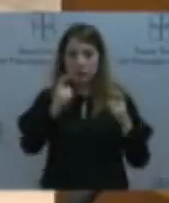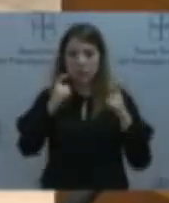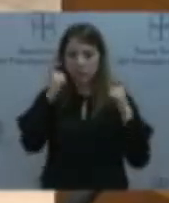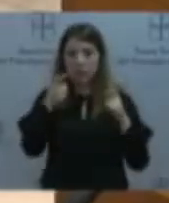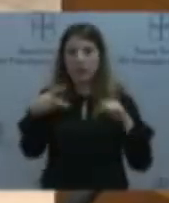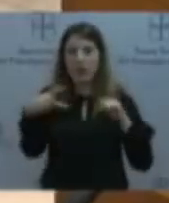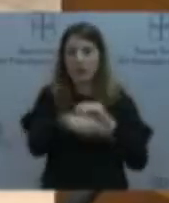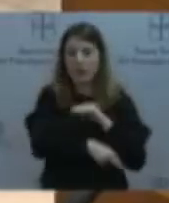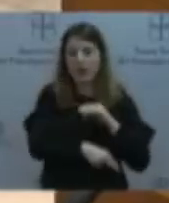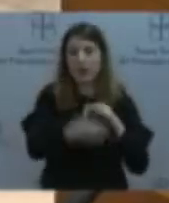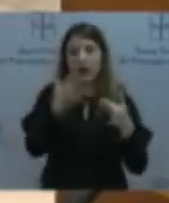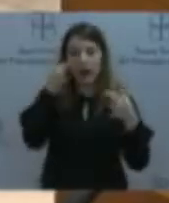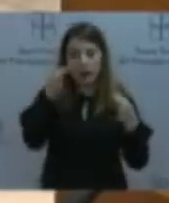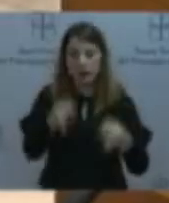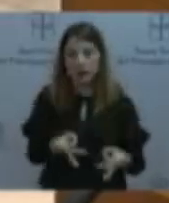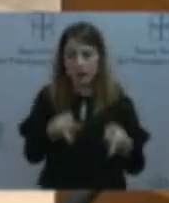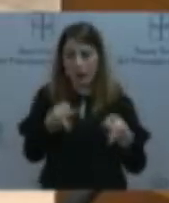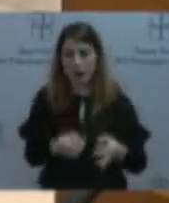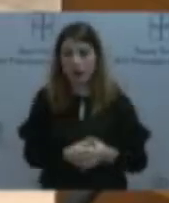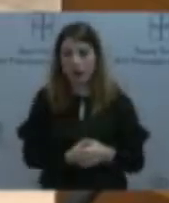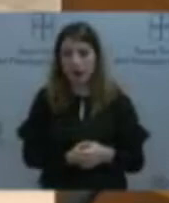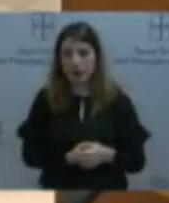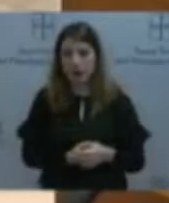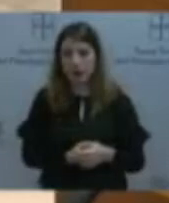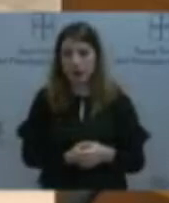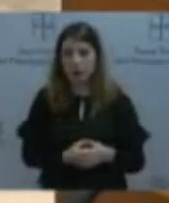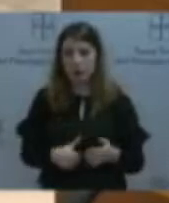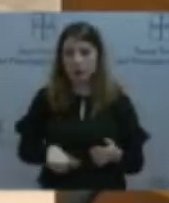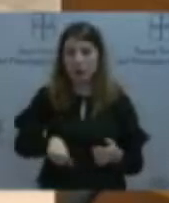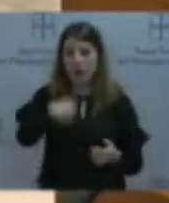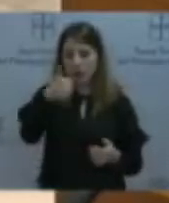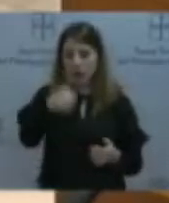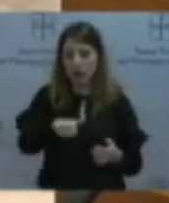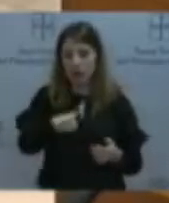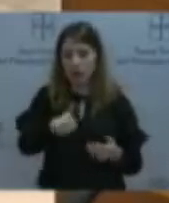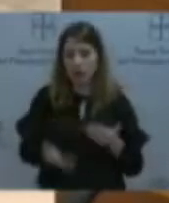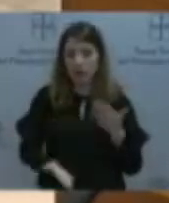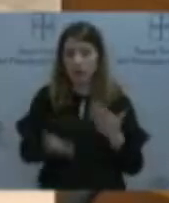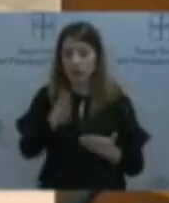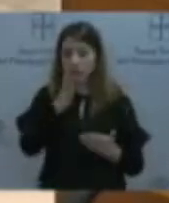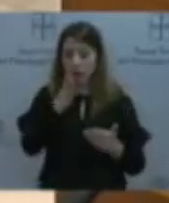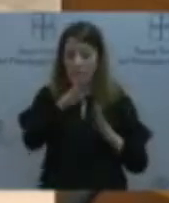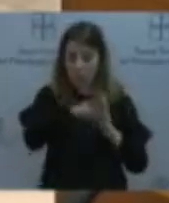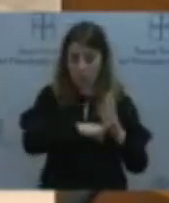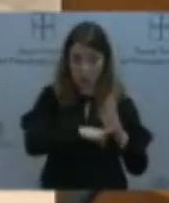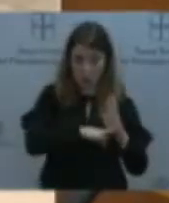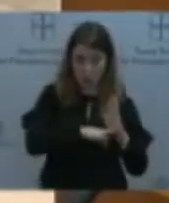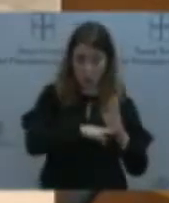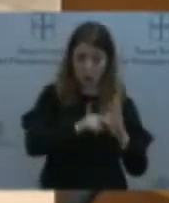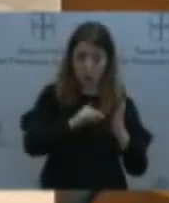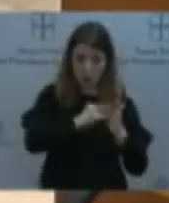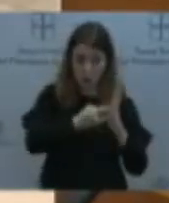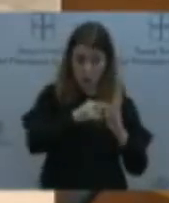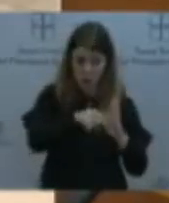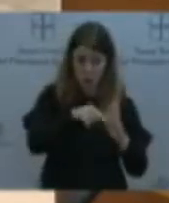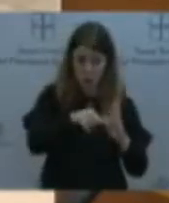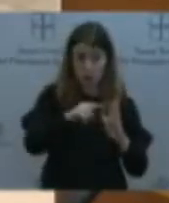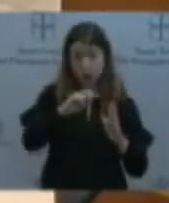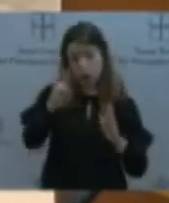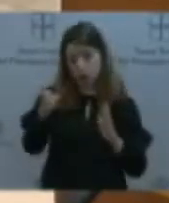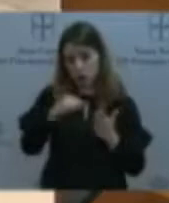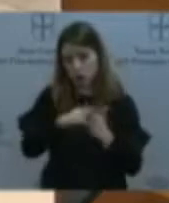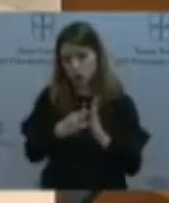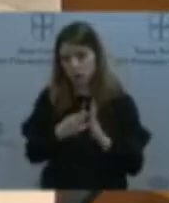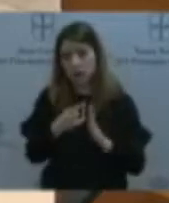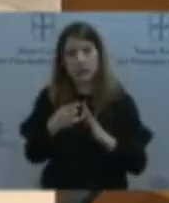las evaluaciones realizadas para estos y otros proyectos son las mejores posibles. En este sentido, lo considero